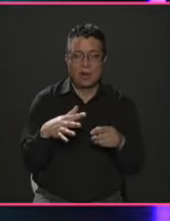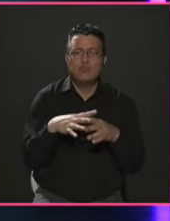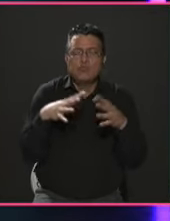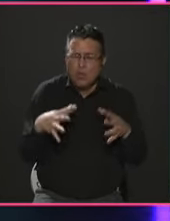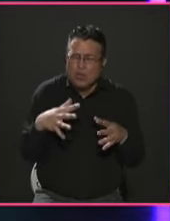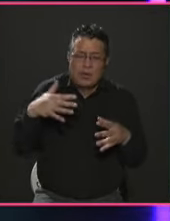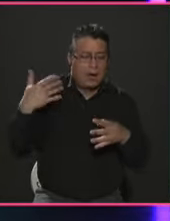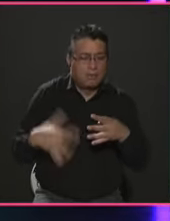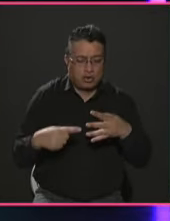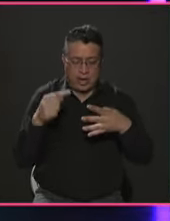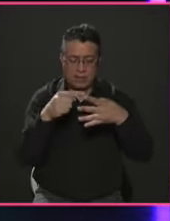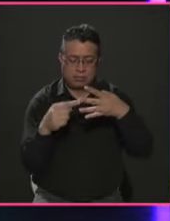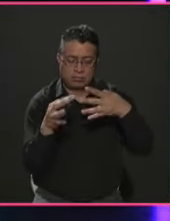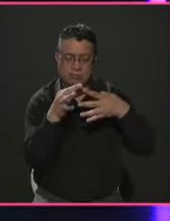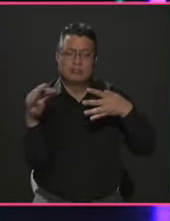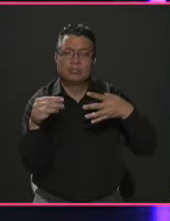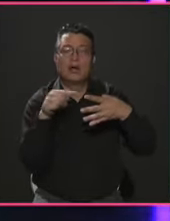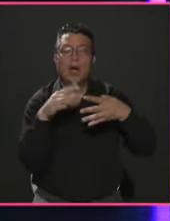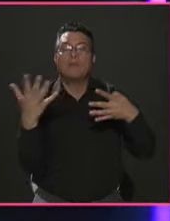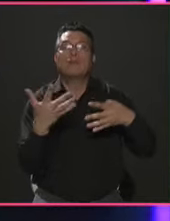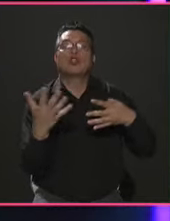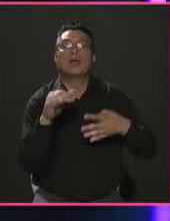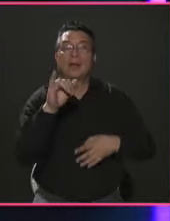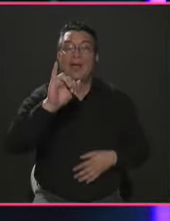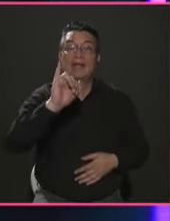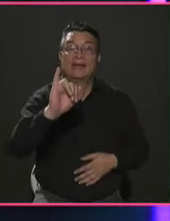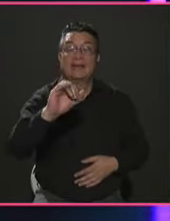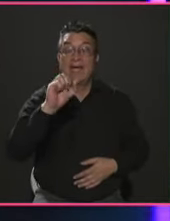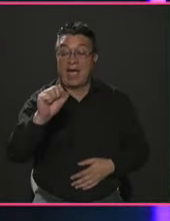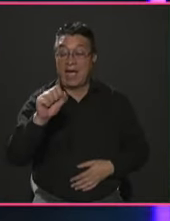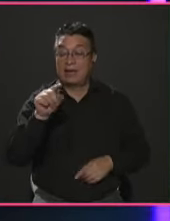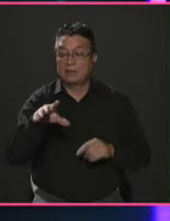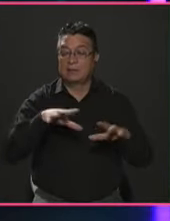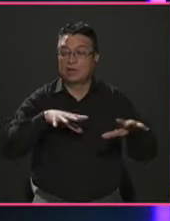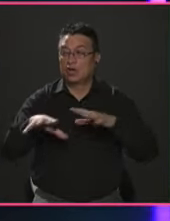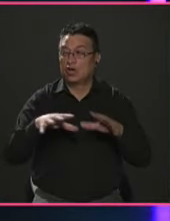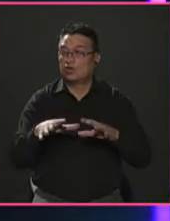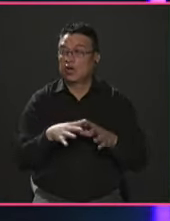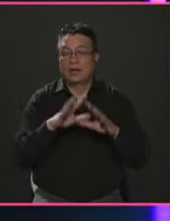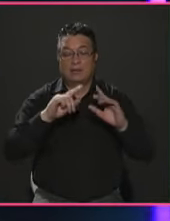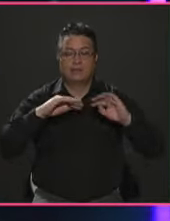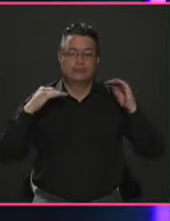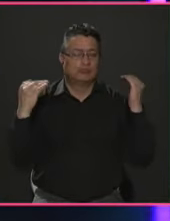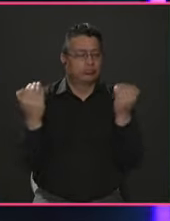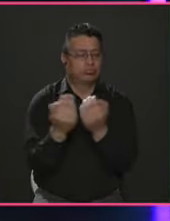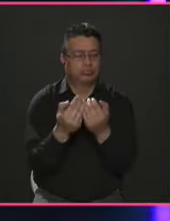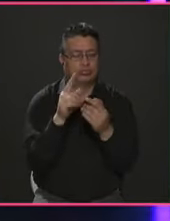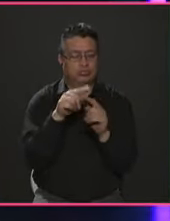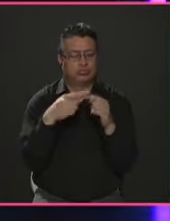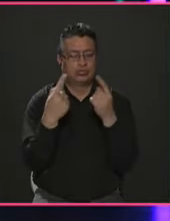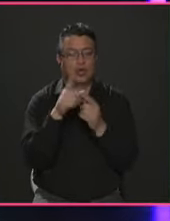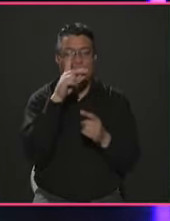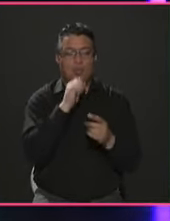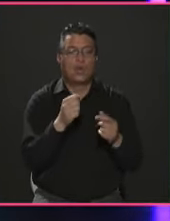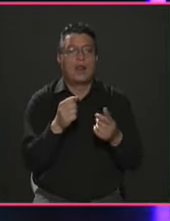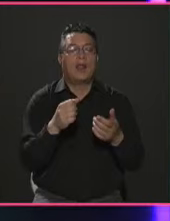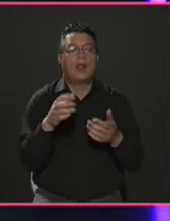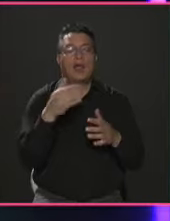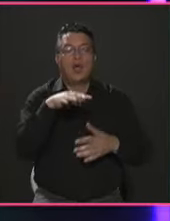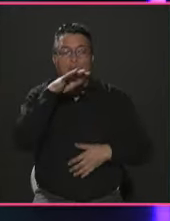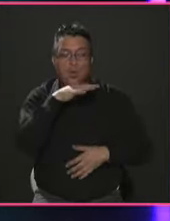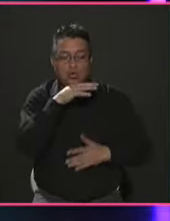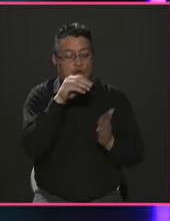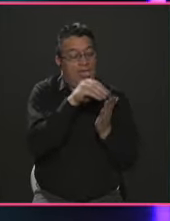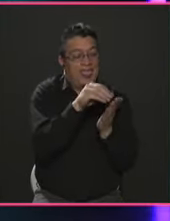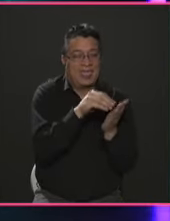existencial porque pone a la Inteligencia artificial como un elemento transversal en las dimensiones como el tratamiento y uso de